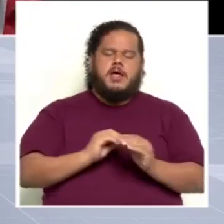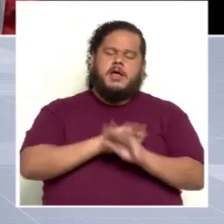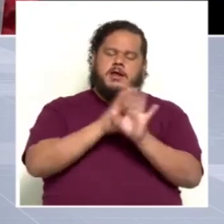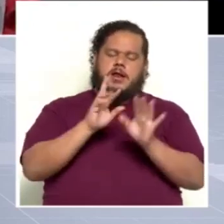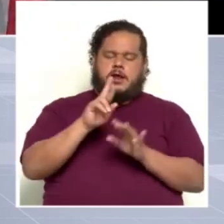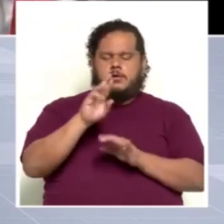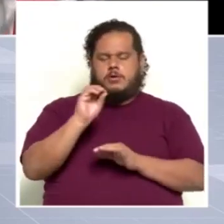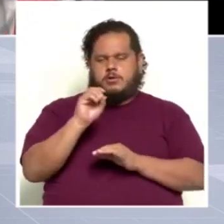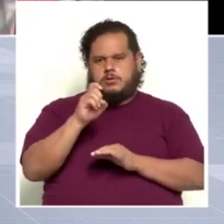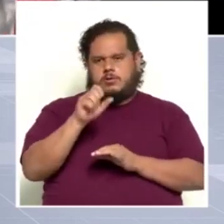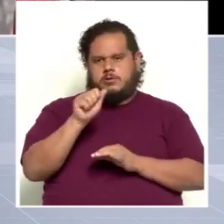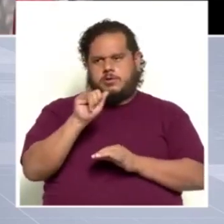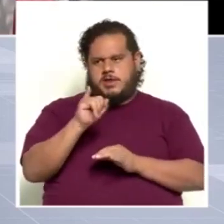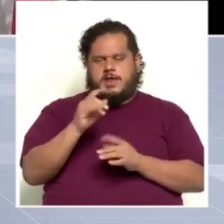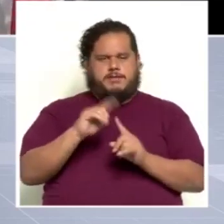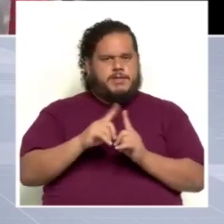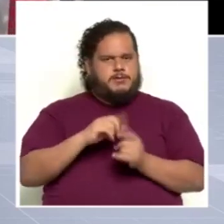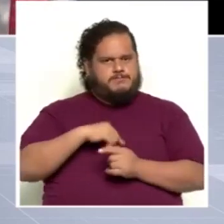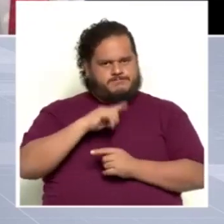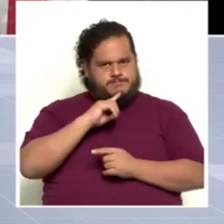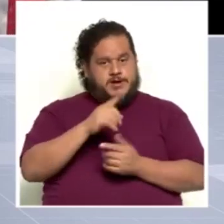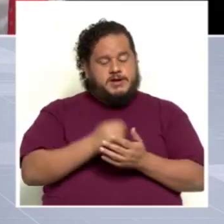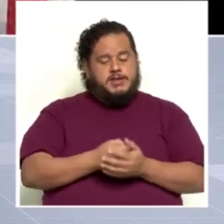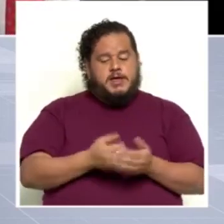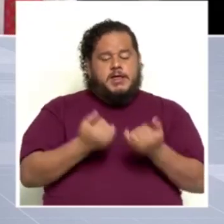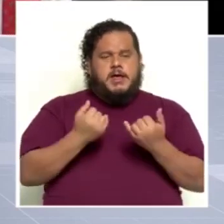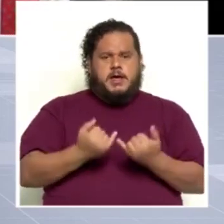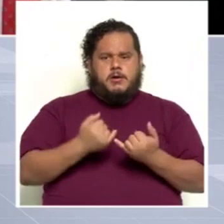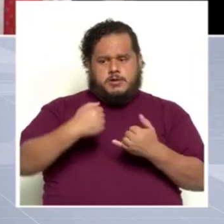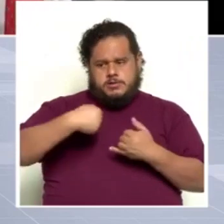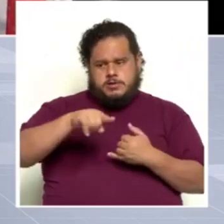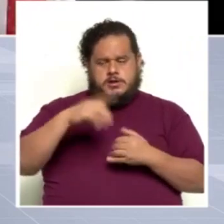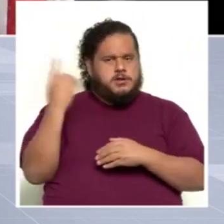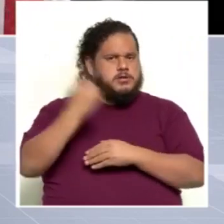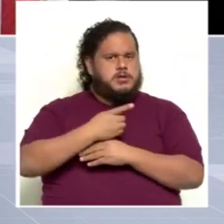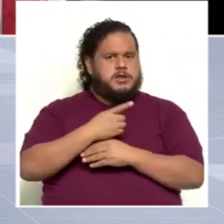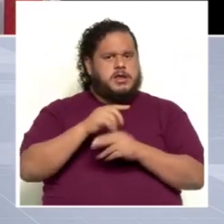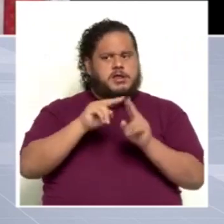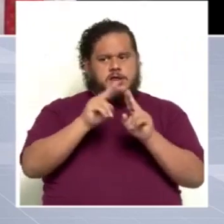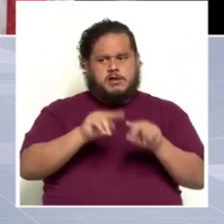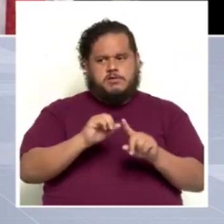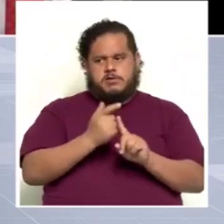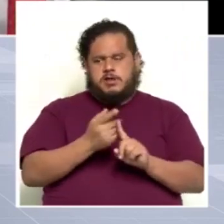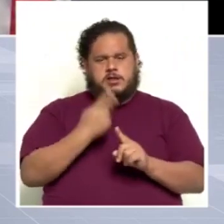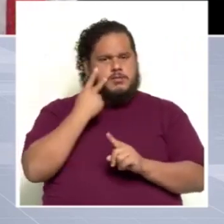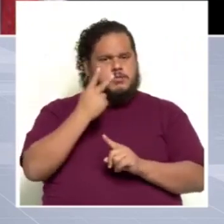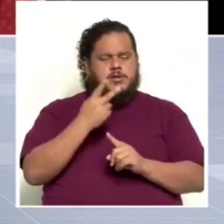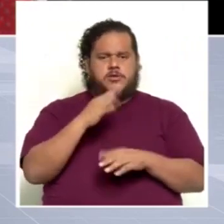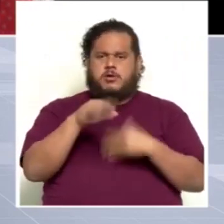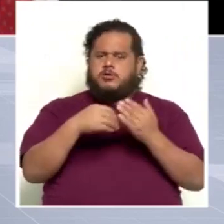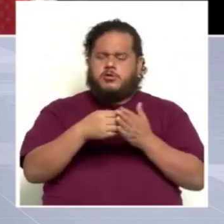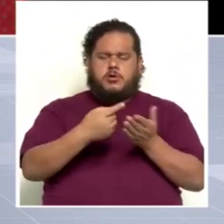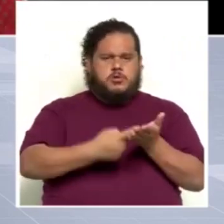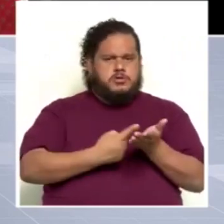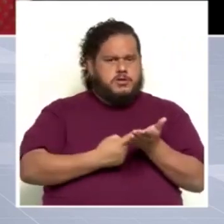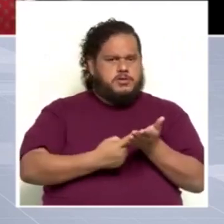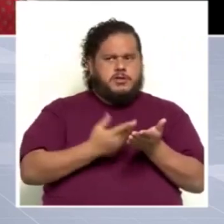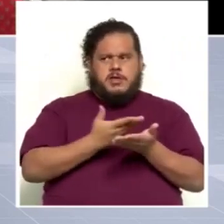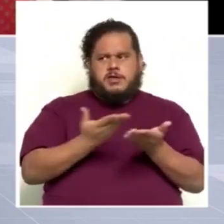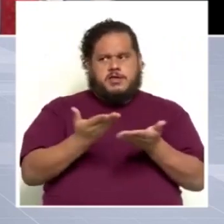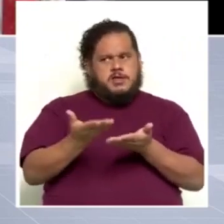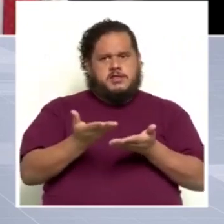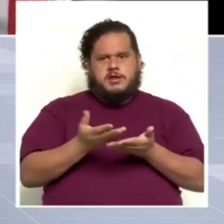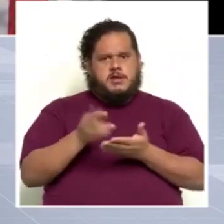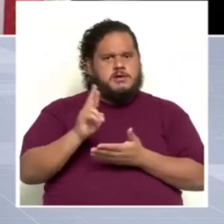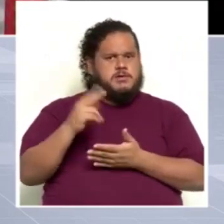apuntarte que en realidad ahora, durante estos días en redes estamos viendo todo un debate de quién trajo a